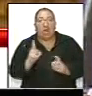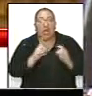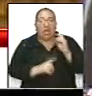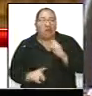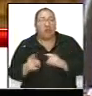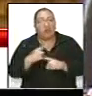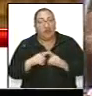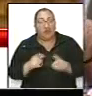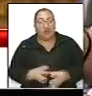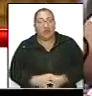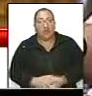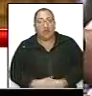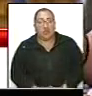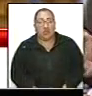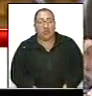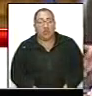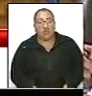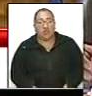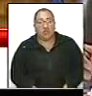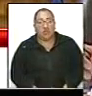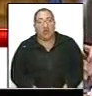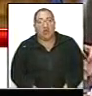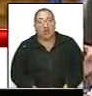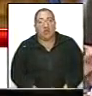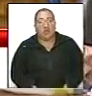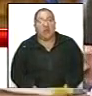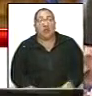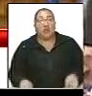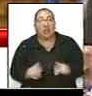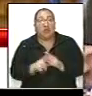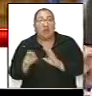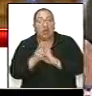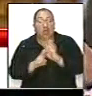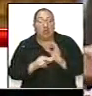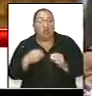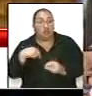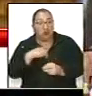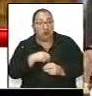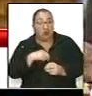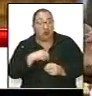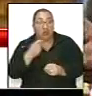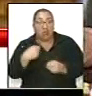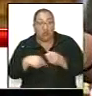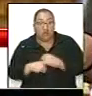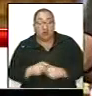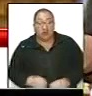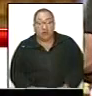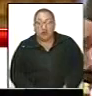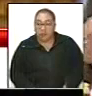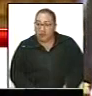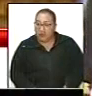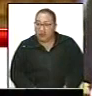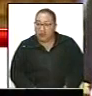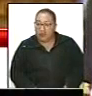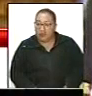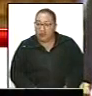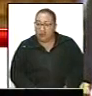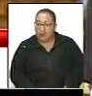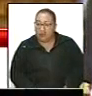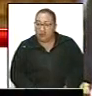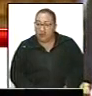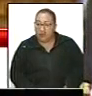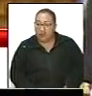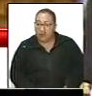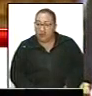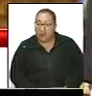completamente distinto, muy innovador, incluso en la región, y estamos a, yo diría, quizás un poco más de un